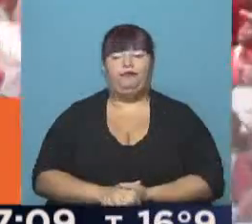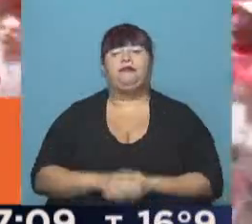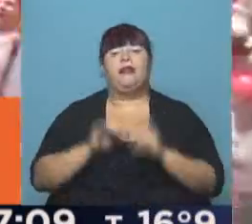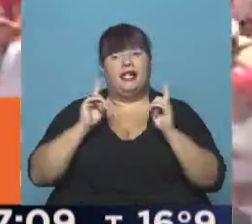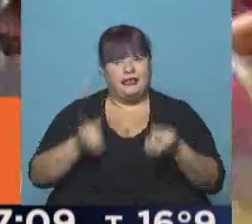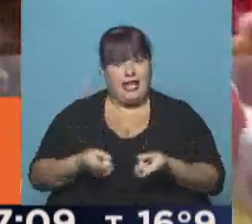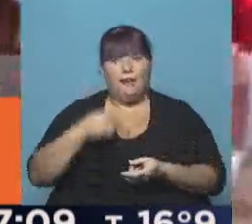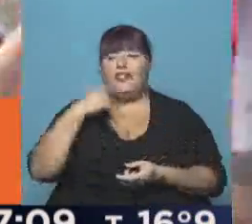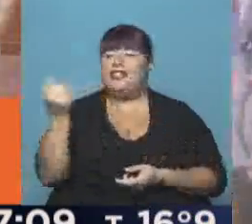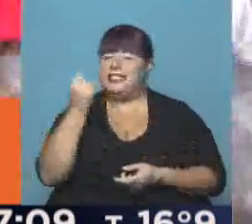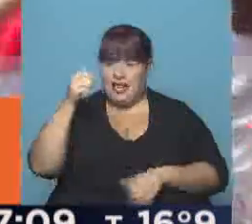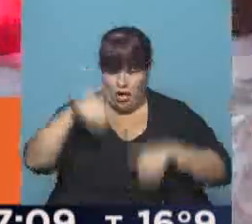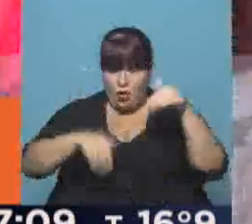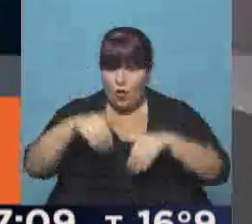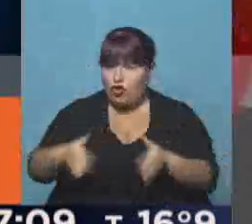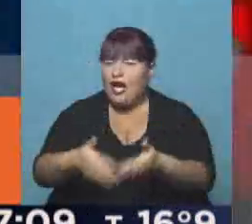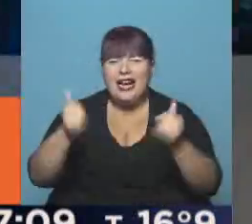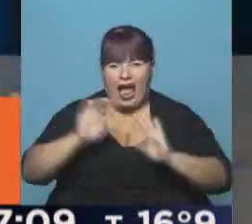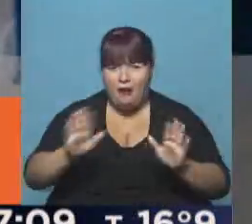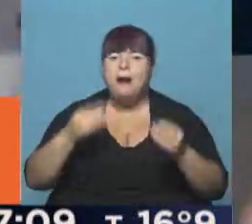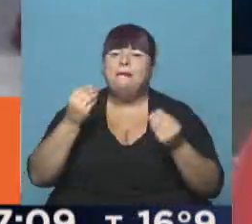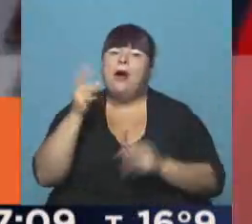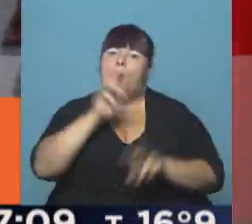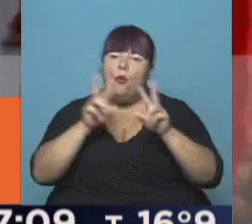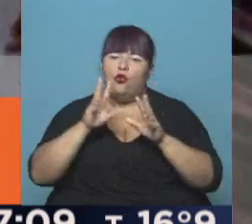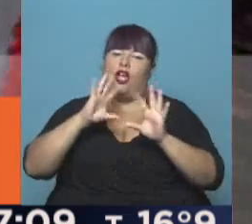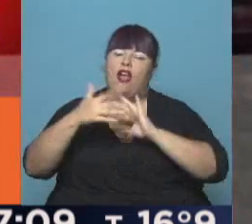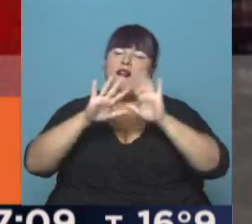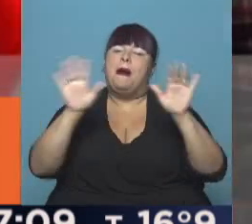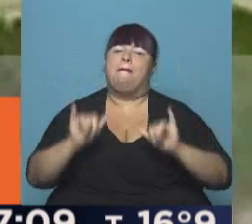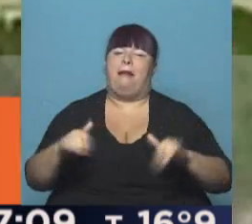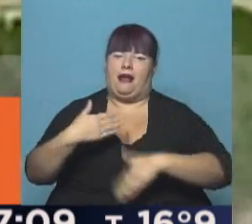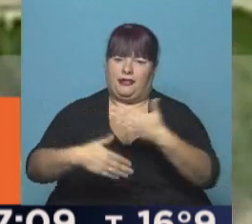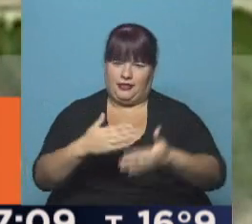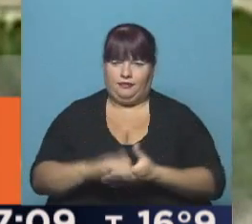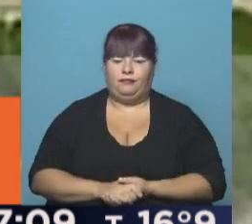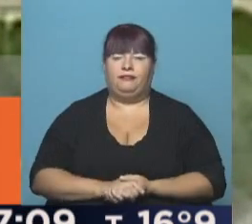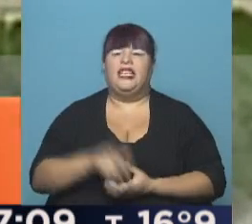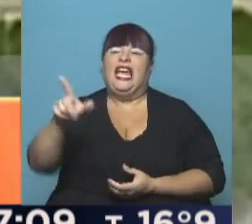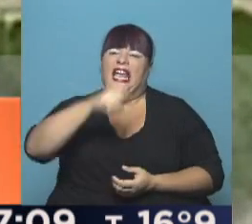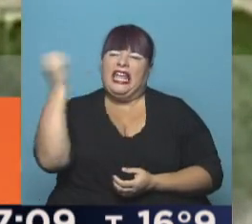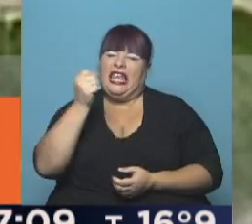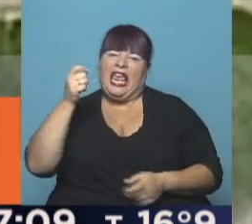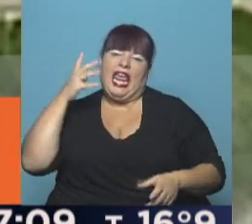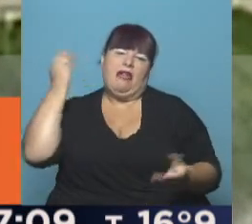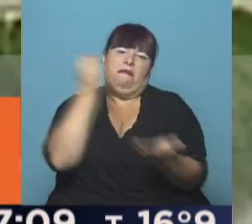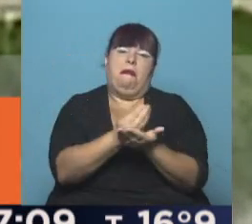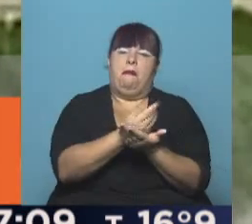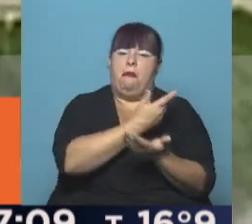vez afirmó que quiere ir a elecciones pronto para buscar un camino pacífico. Pretendieron asaltar el